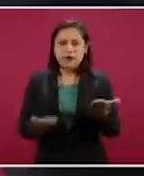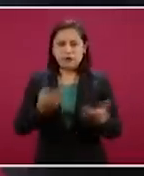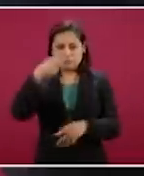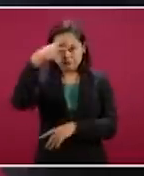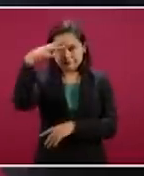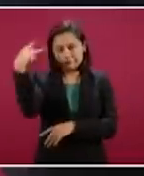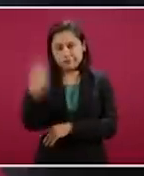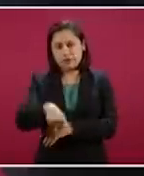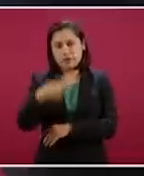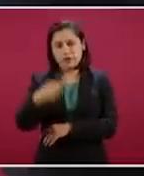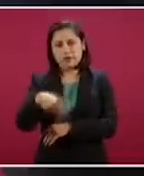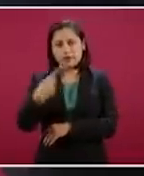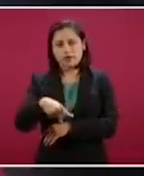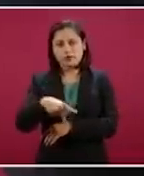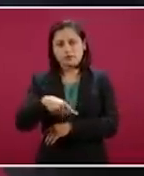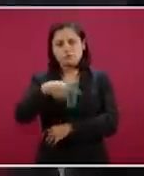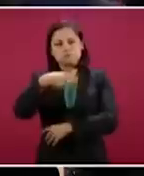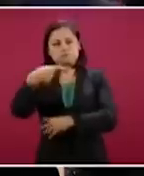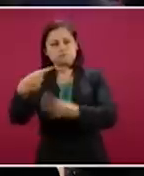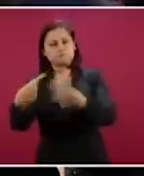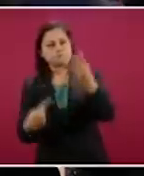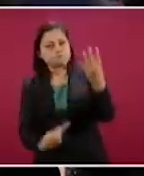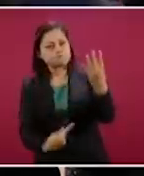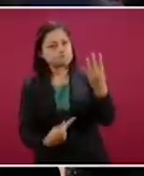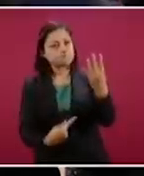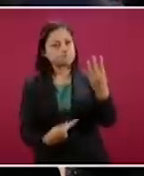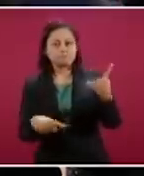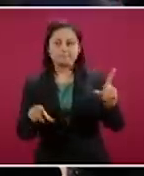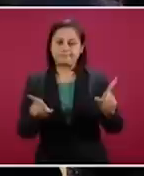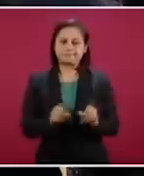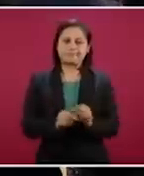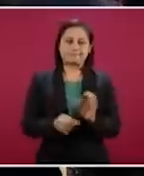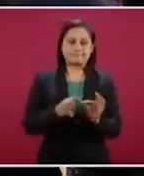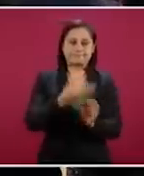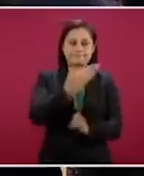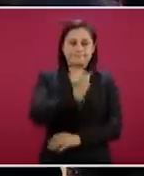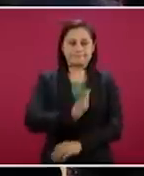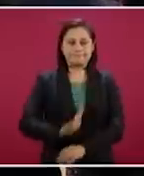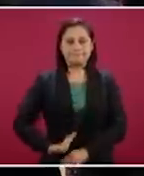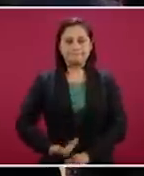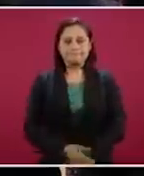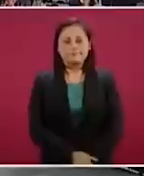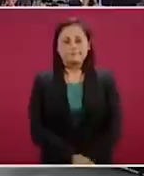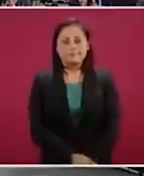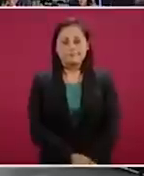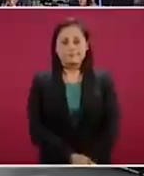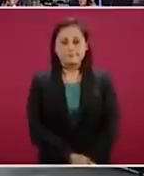folclórica. Y bueno, es cuanto, señor presidente.